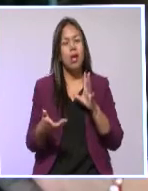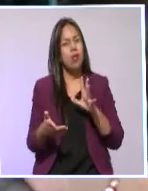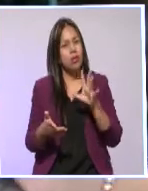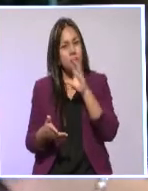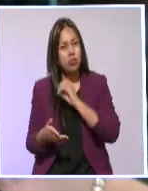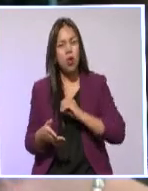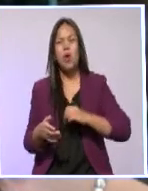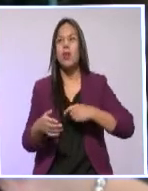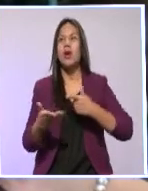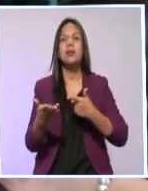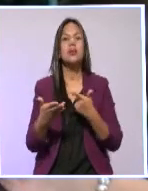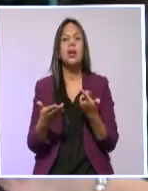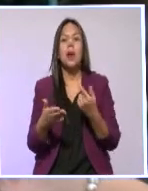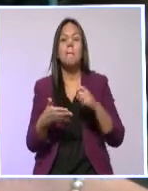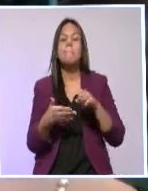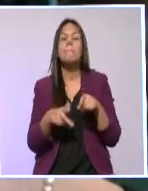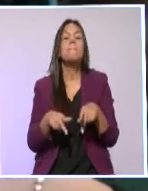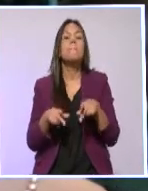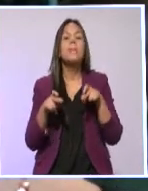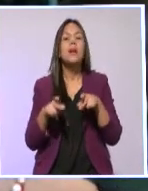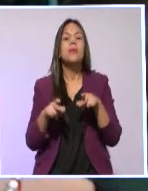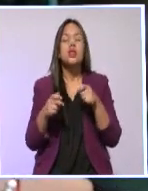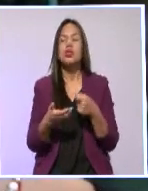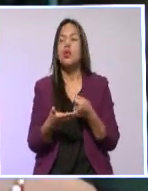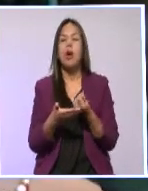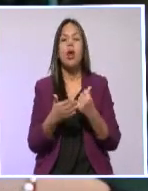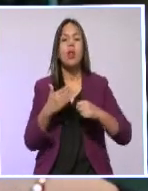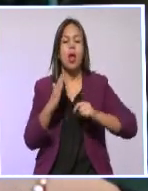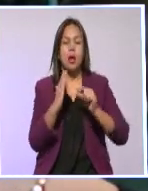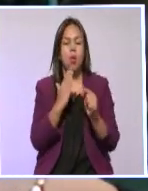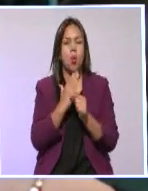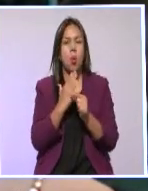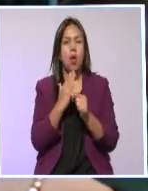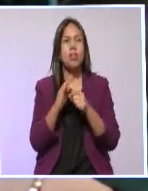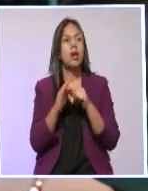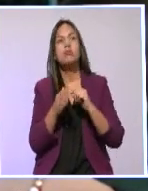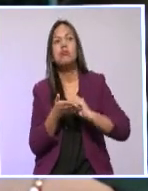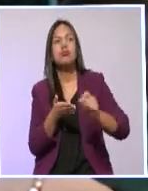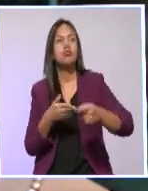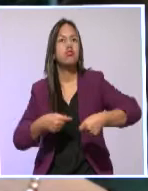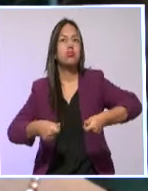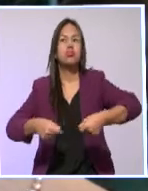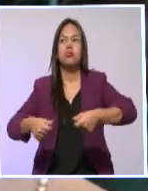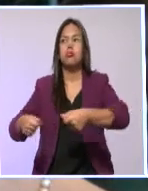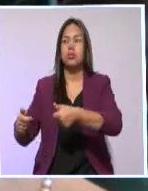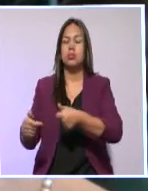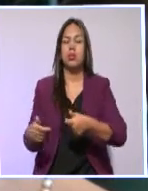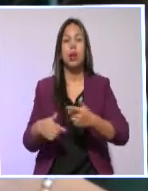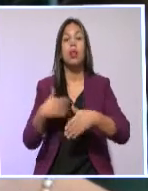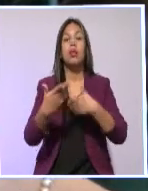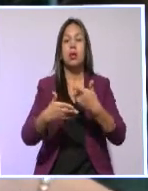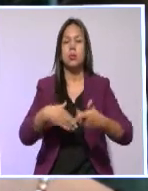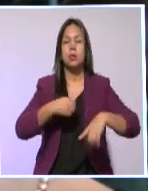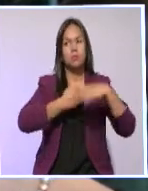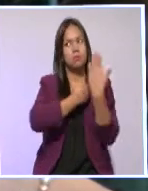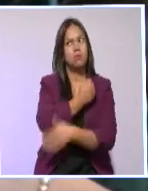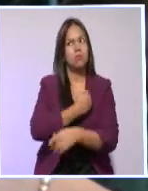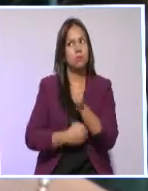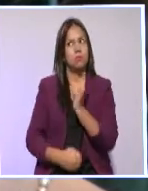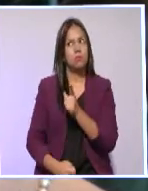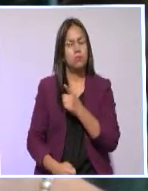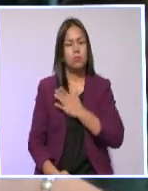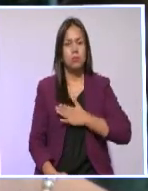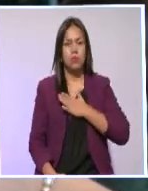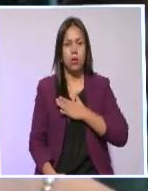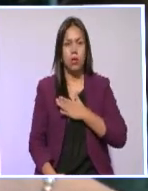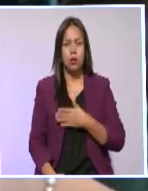autorizado este señor y que se castigue con el mayor peso de la ley aquellas personas que han usado el dinero de la reconstrucción y que han jugado